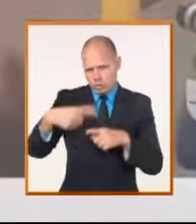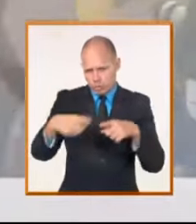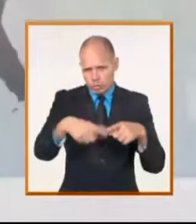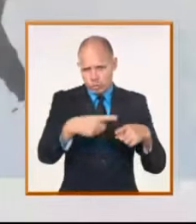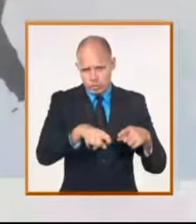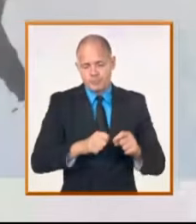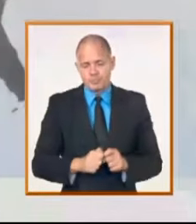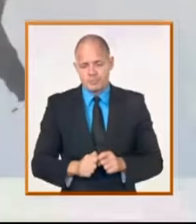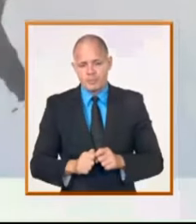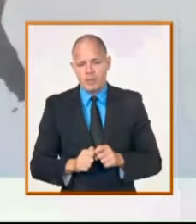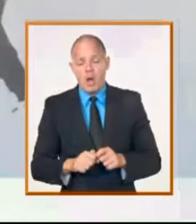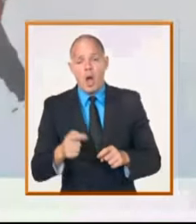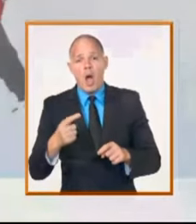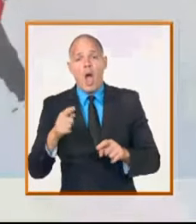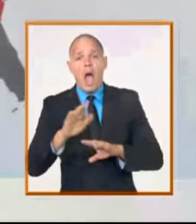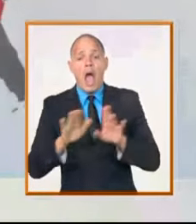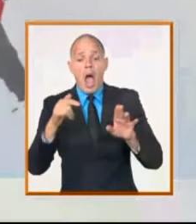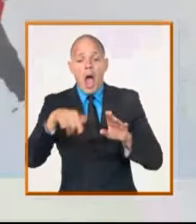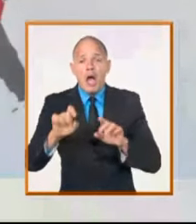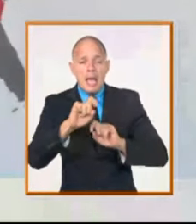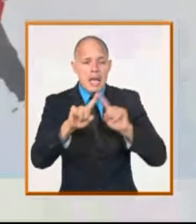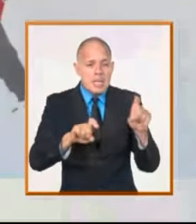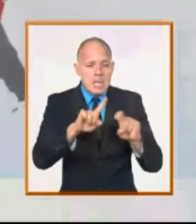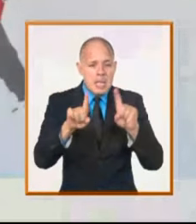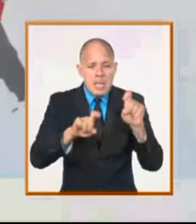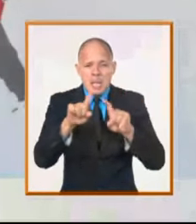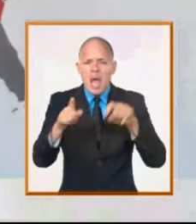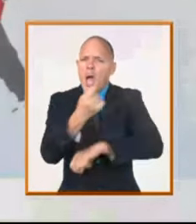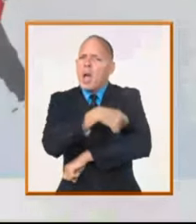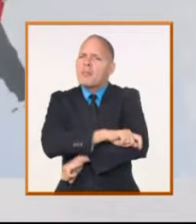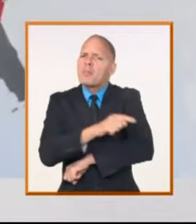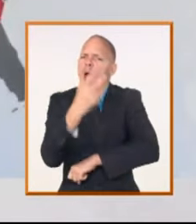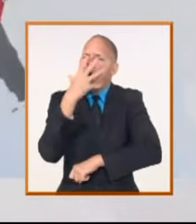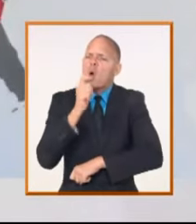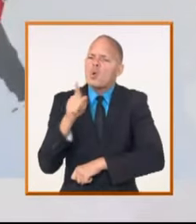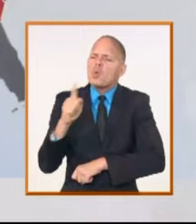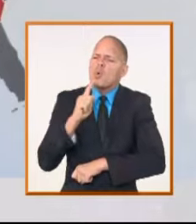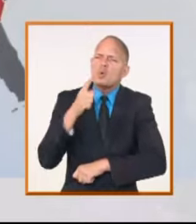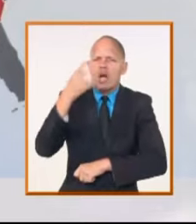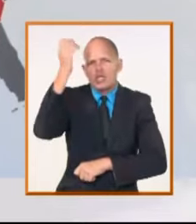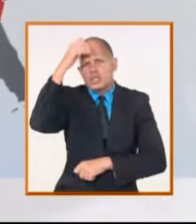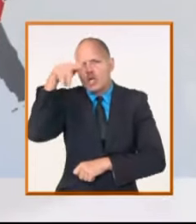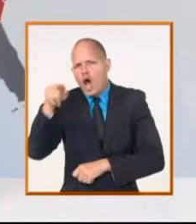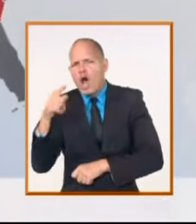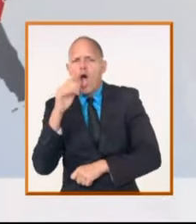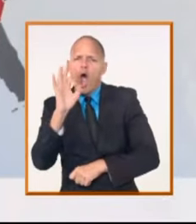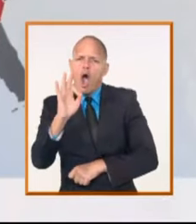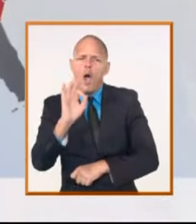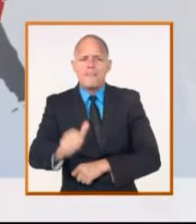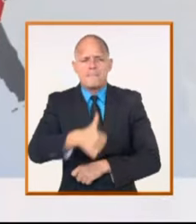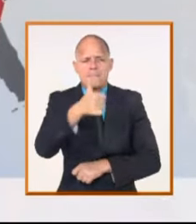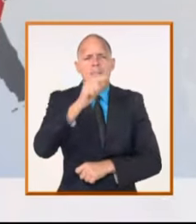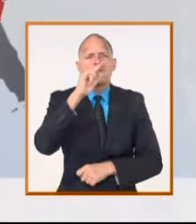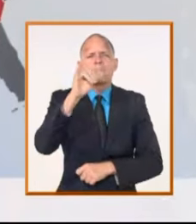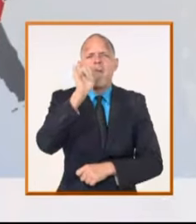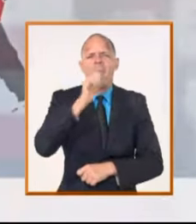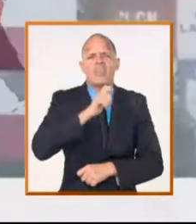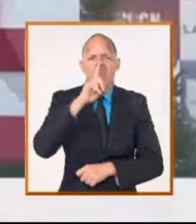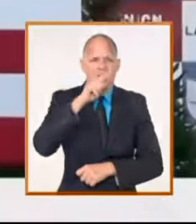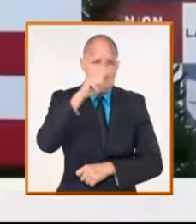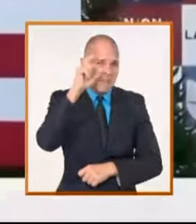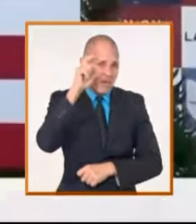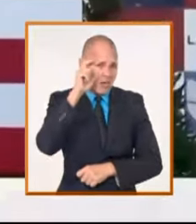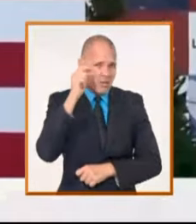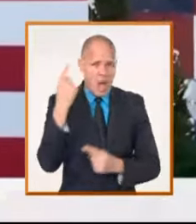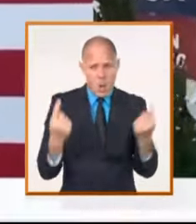Joe Biden. Y es que Trump gana terreno y aventaja a Biden en 5 estados claves, según una encuesta del New York Times y Siena